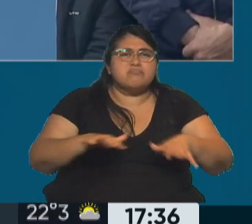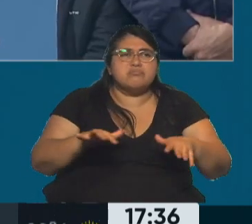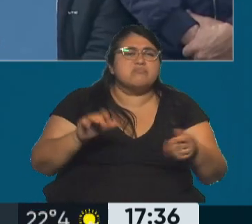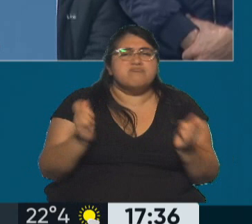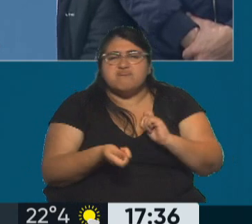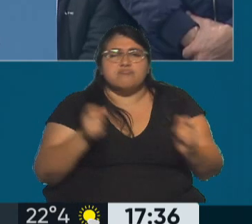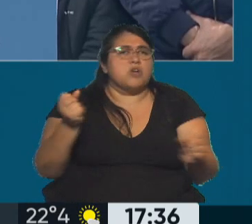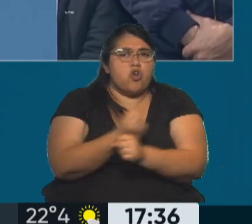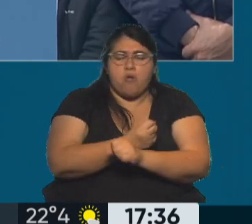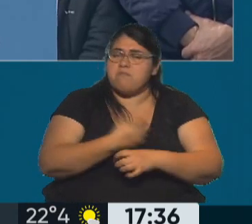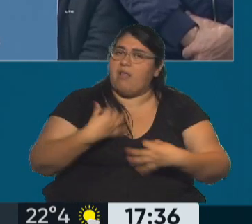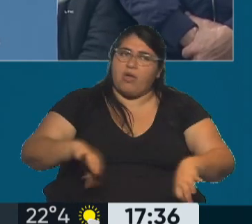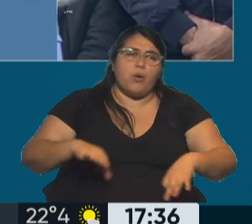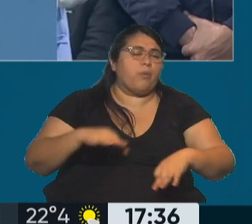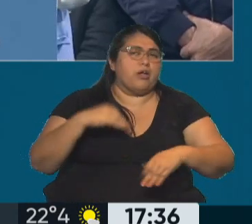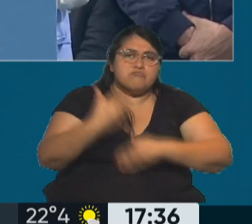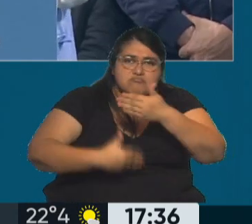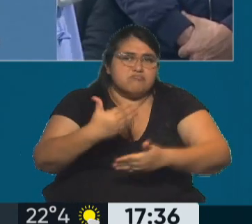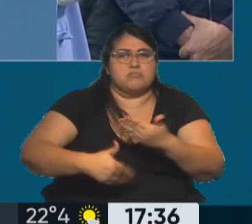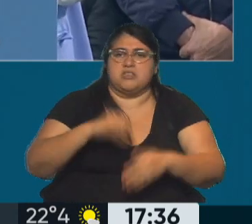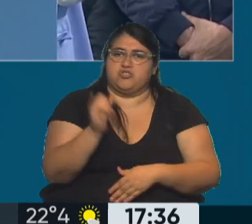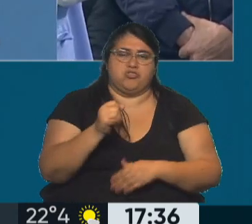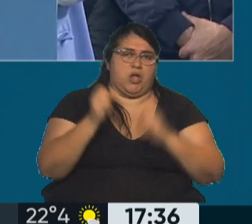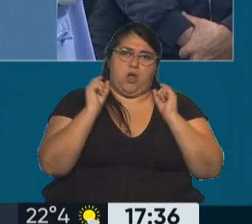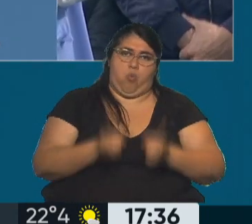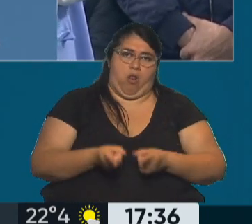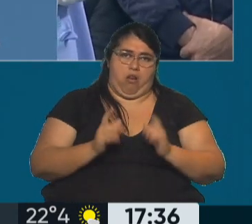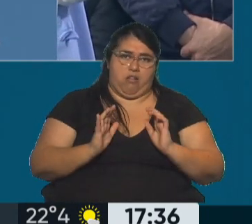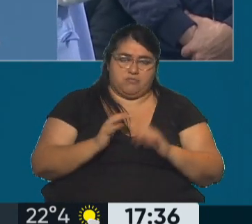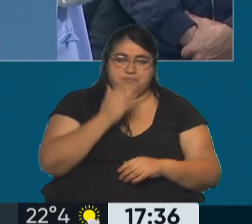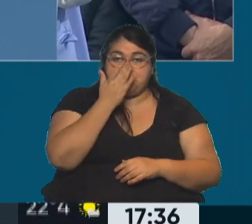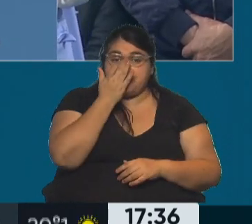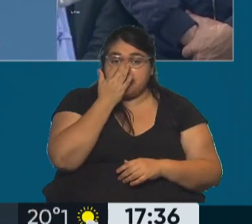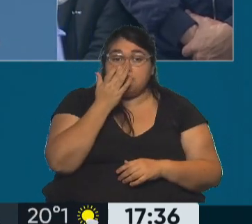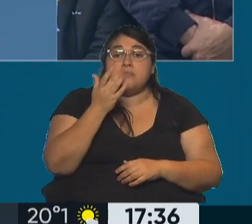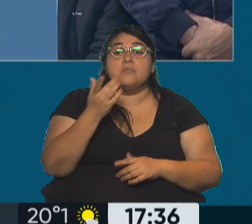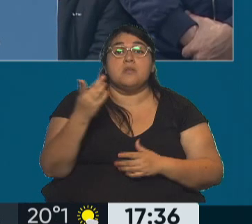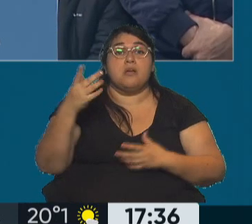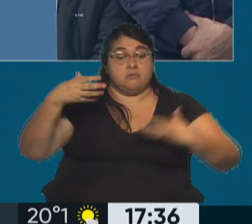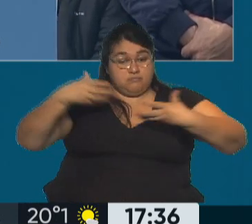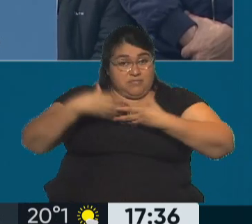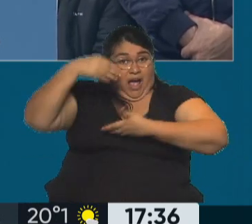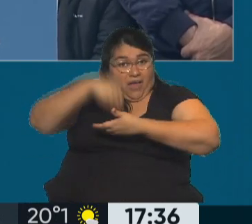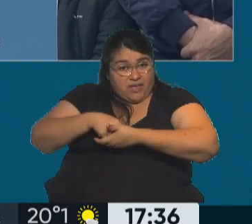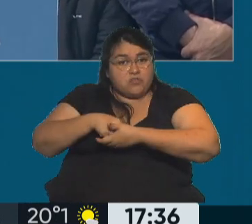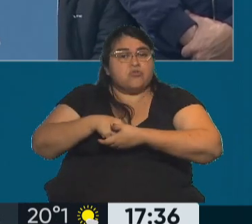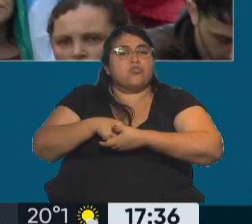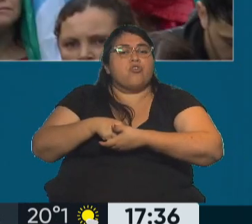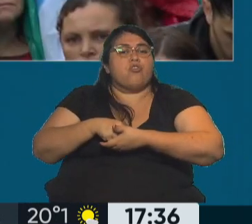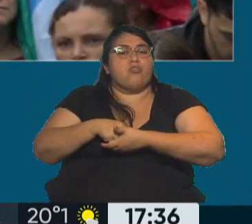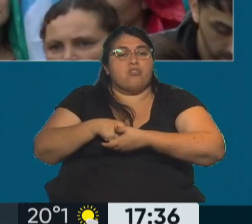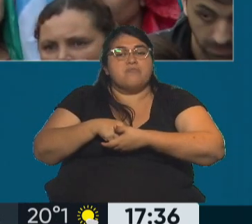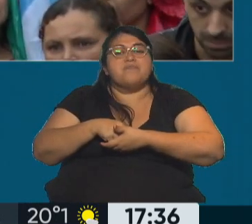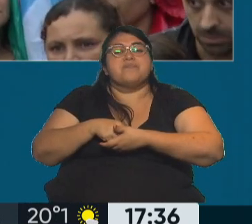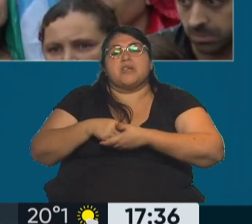Así directamente, y esto es algo que ya la vicepresidenta lo viene repitiendo mucho. Puertas adentro del campo nacional y